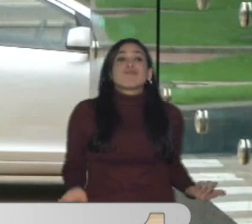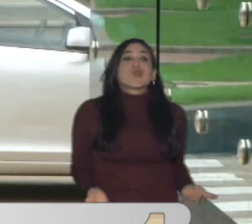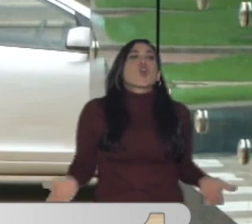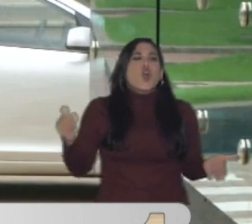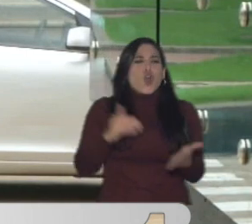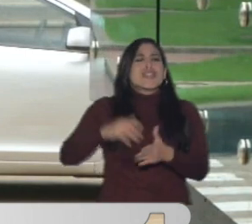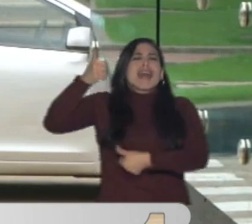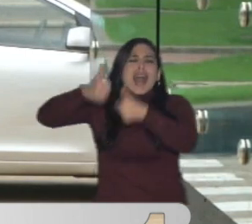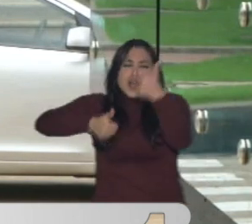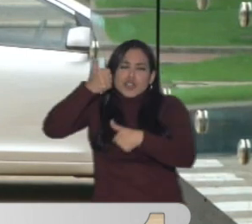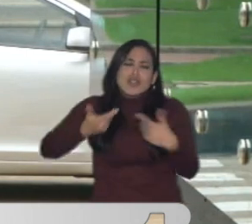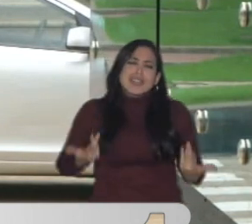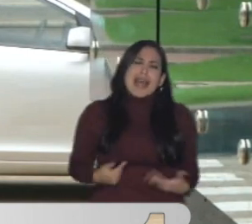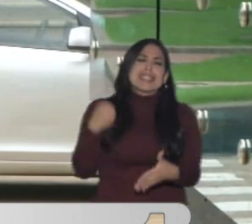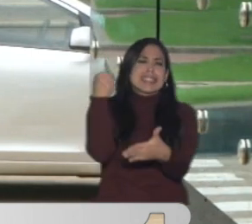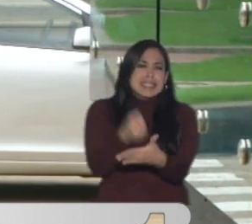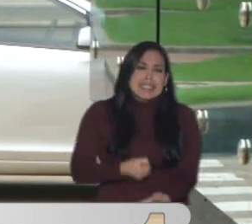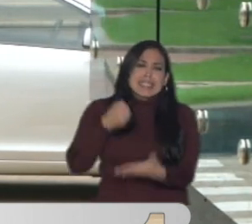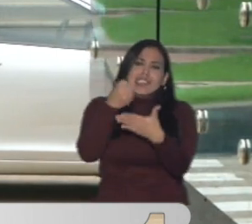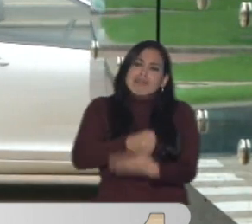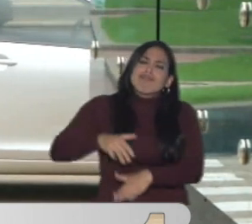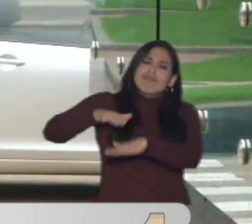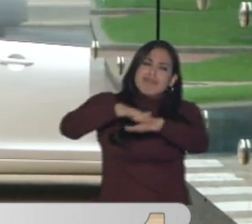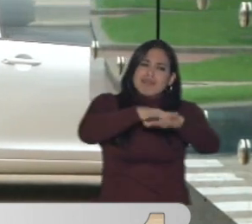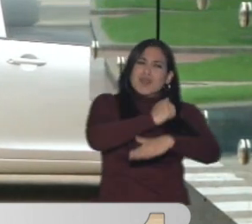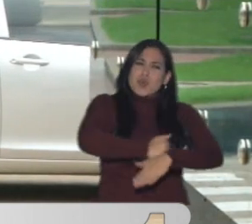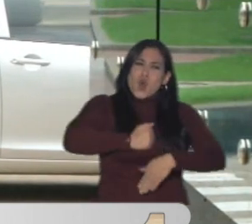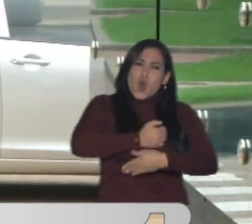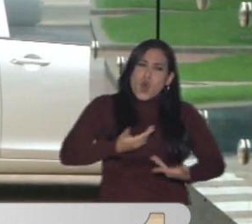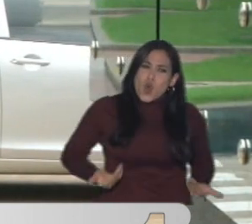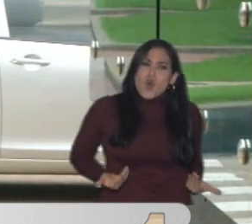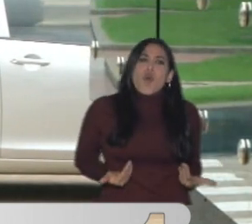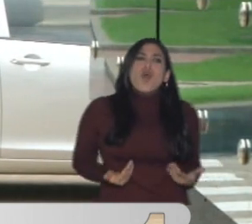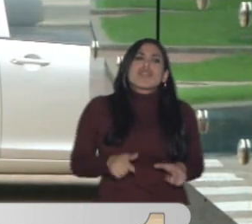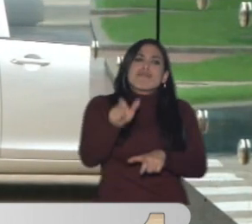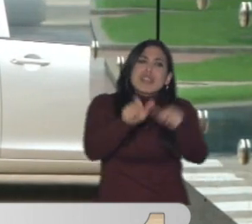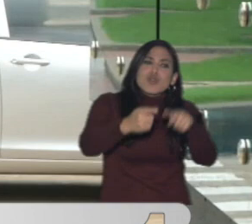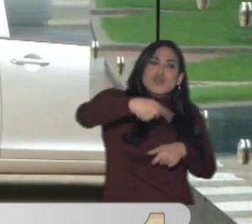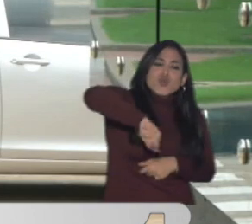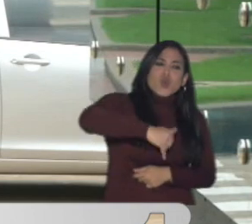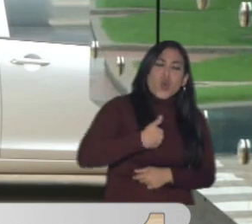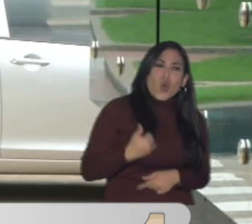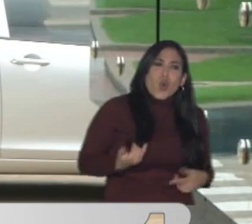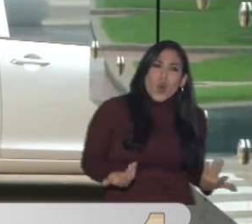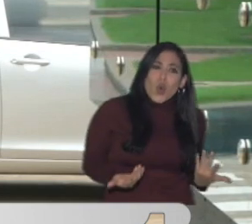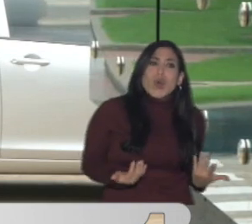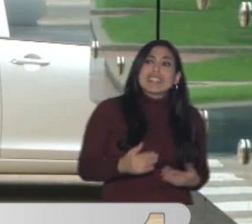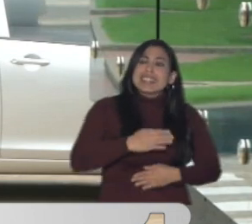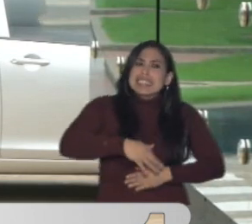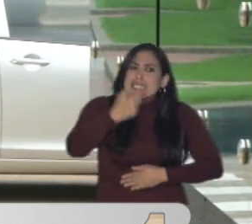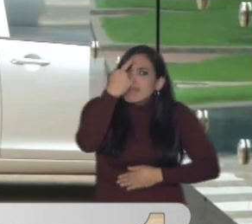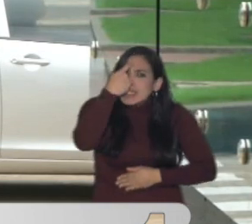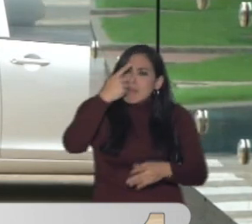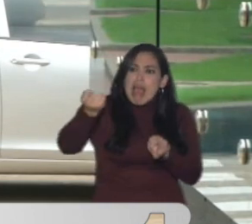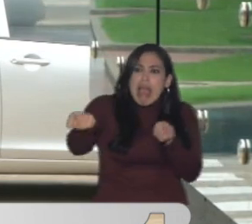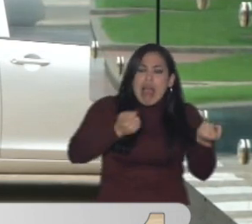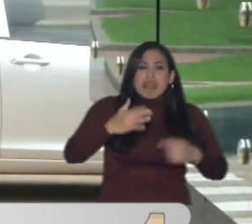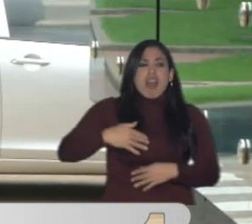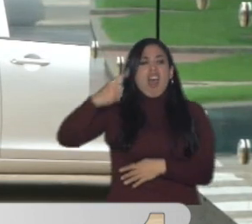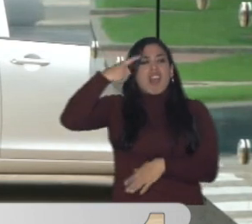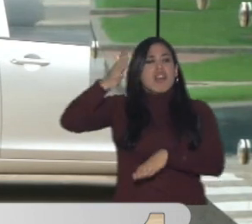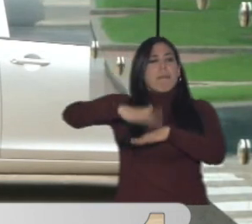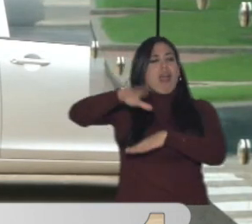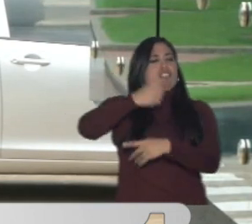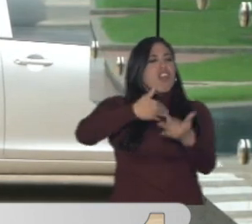Nuevamente las autoridades han insistido en pedir a los jóvenes, principalmente prevención y no arriesgarse,